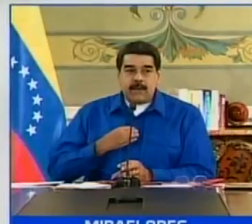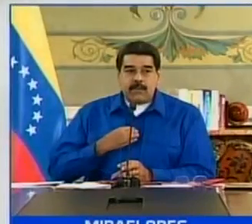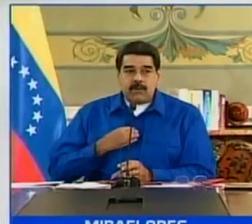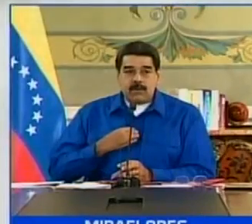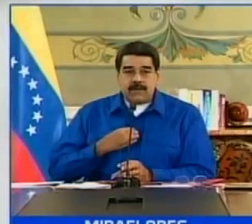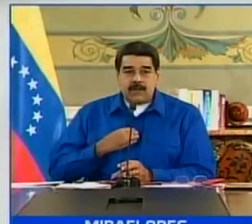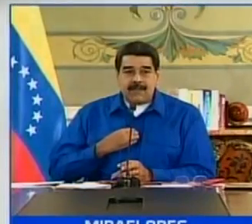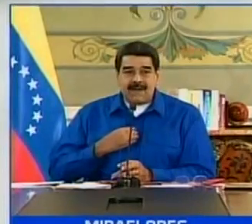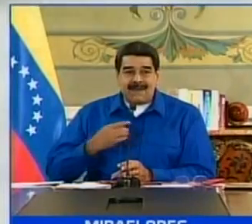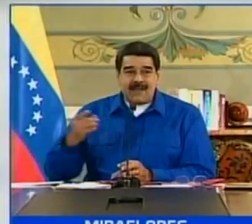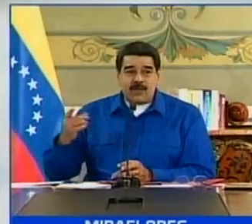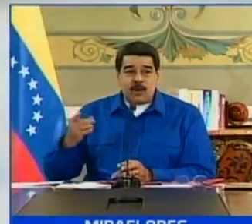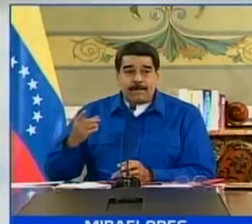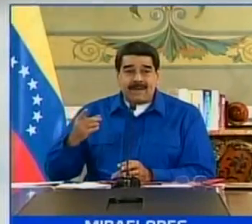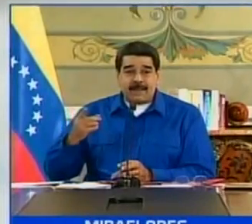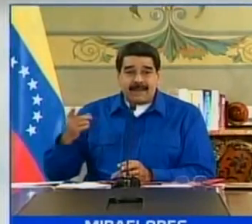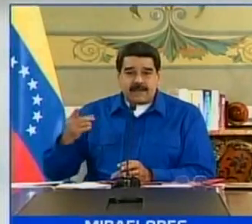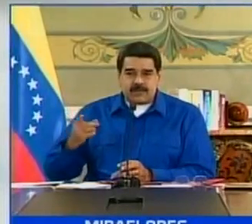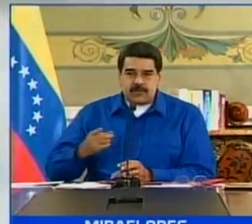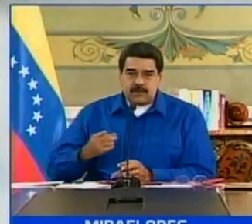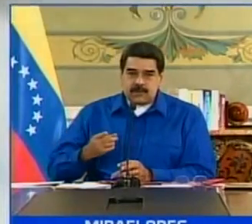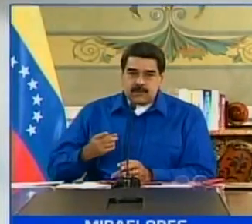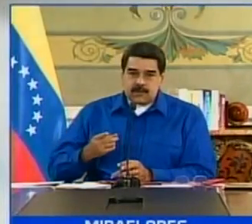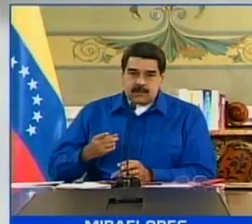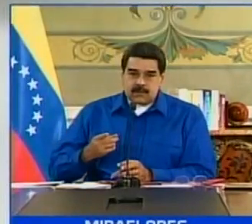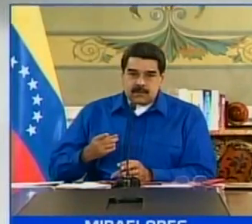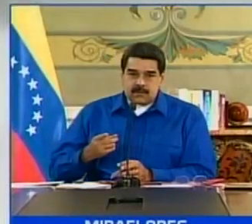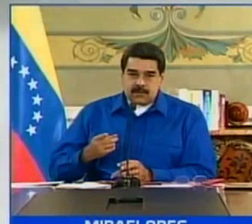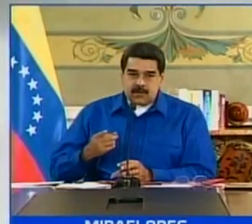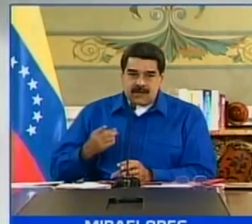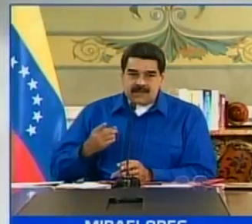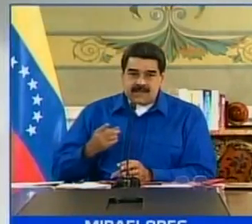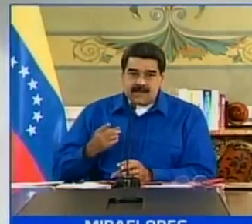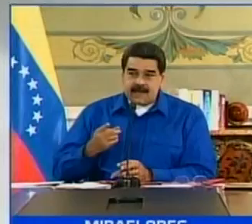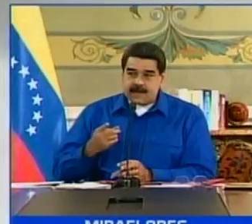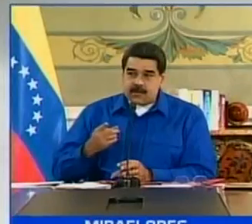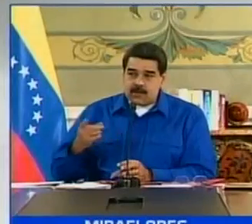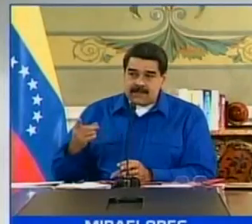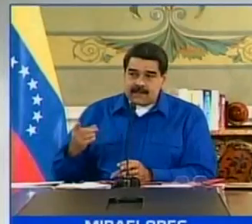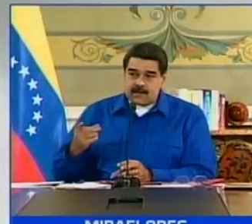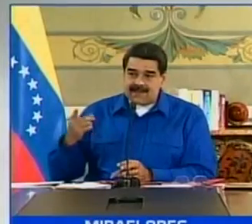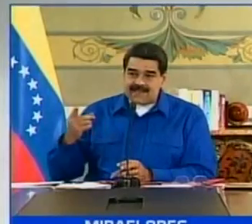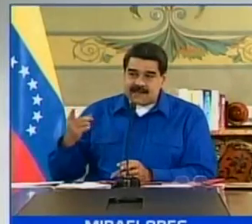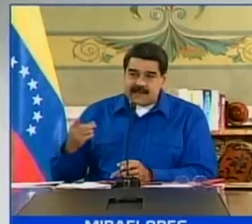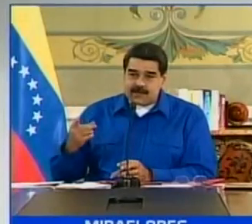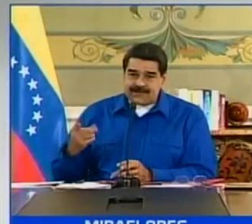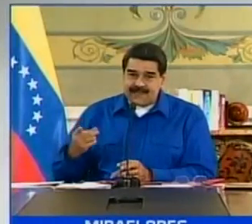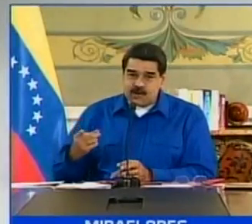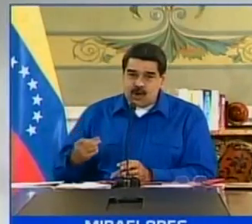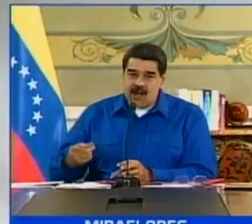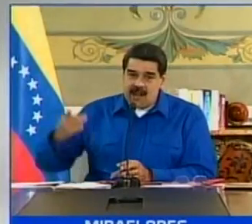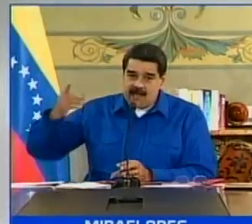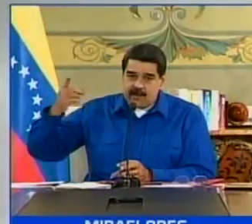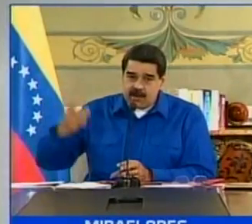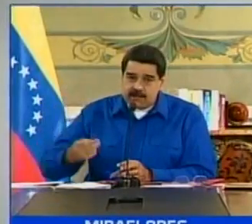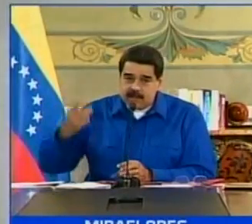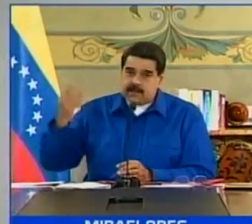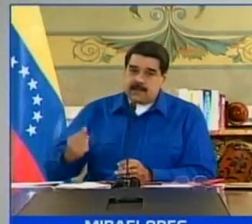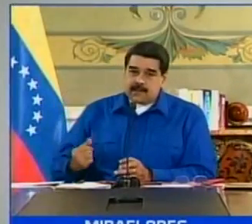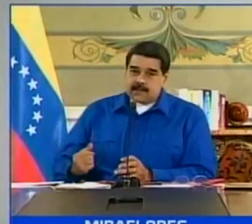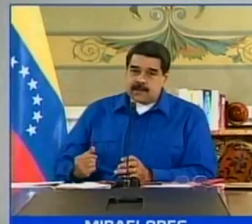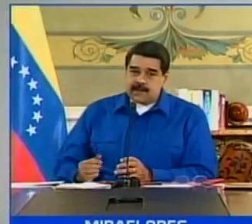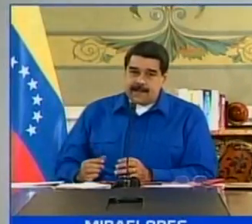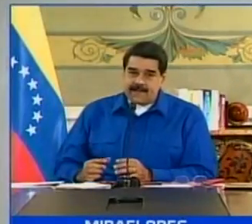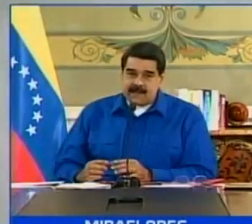protegiendo al pueblo de los malvados, de los perversos, de los que le hacen la guerra económica, de los bachaqueros, de los